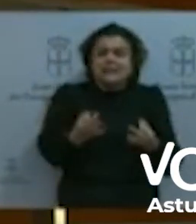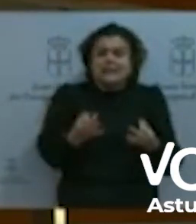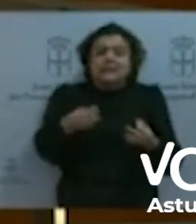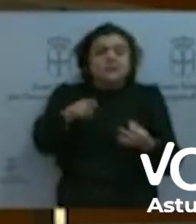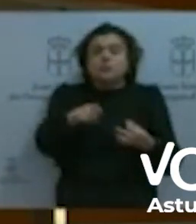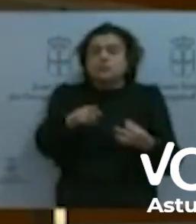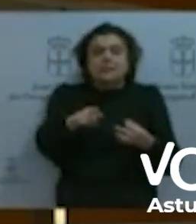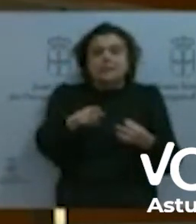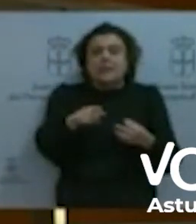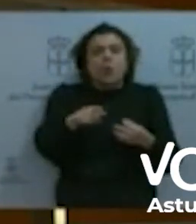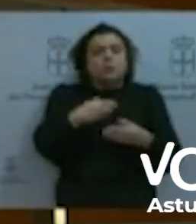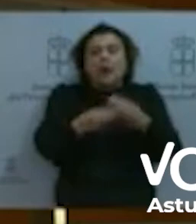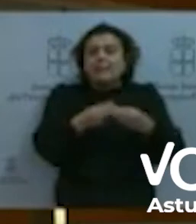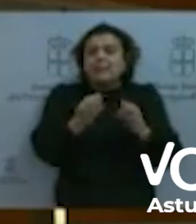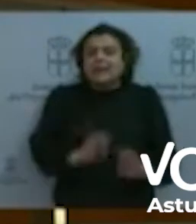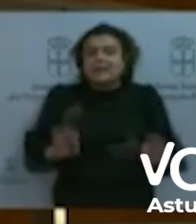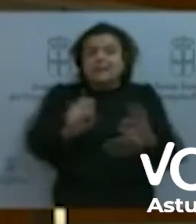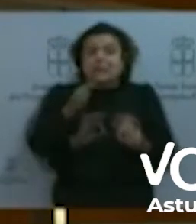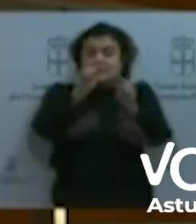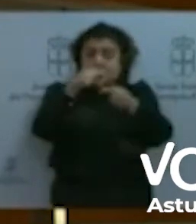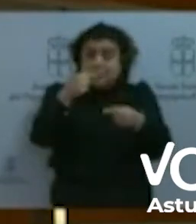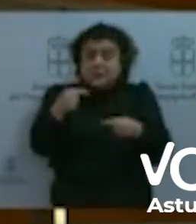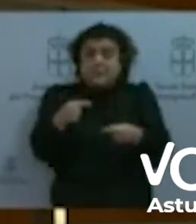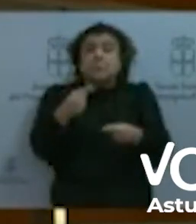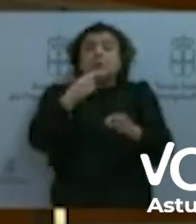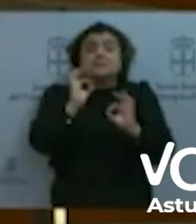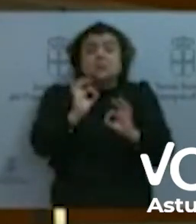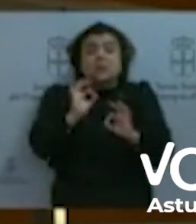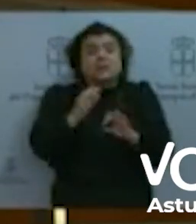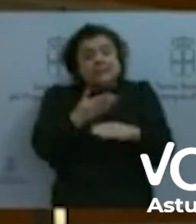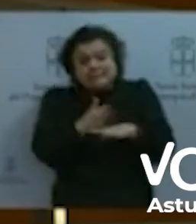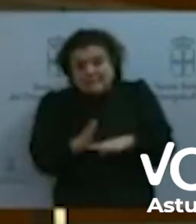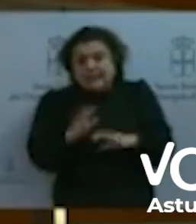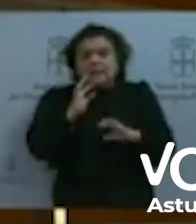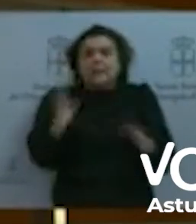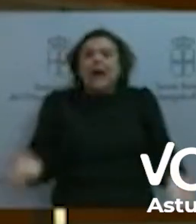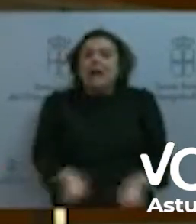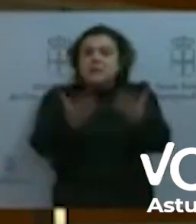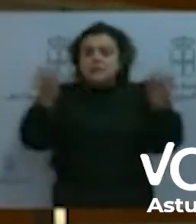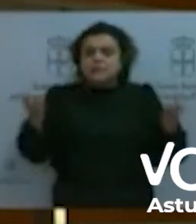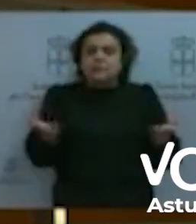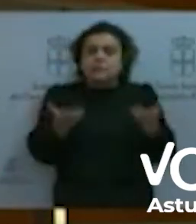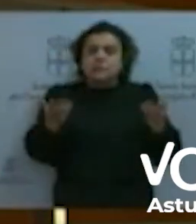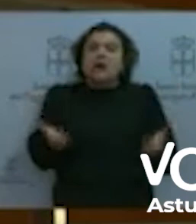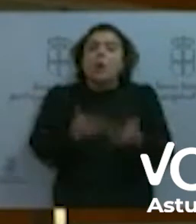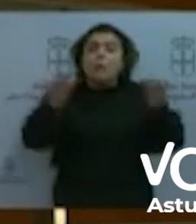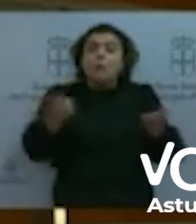los asturianos el servicio sanitario que merecen. Impulsar un plan de atención primaria, un apoyo a la